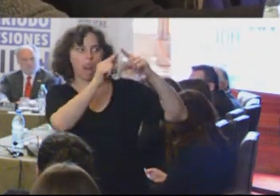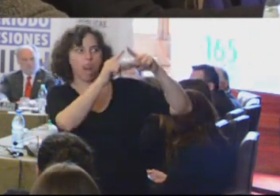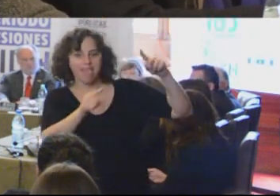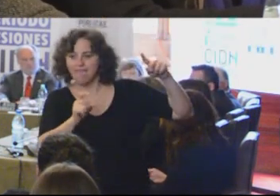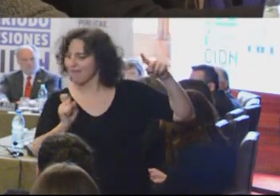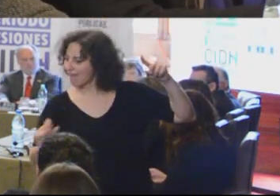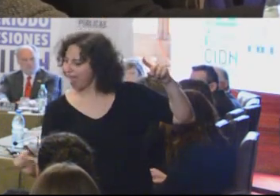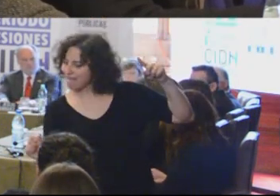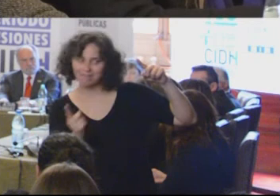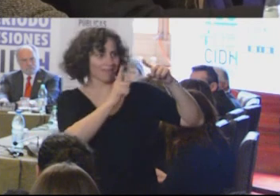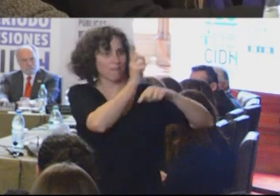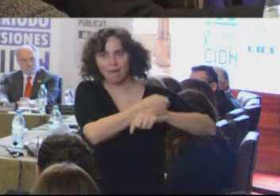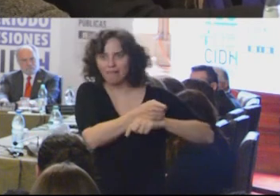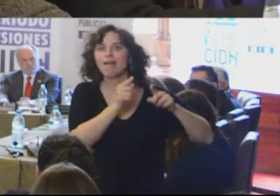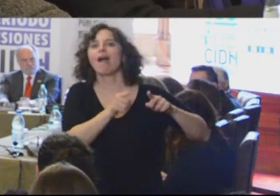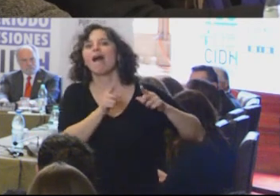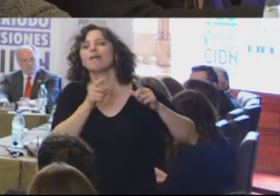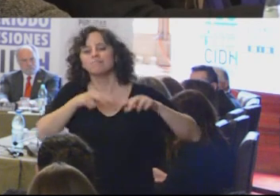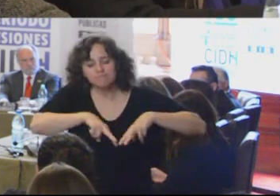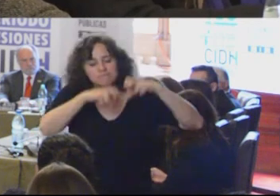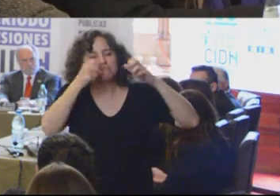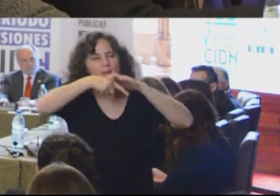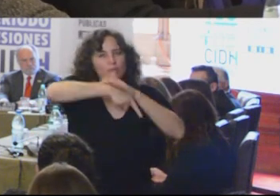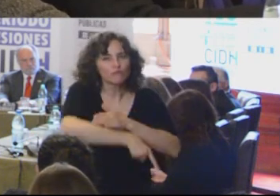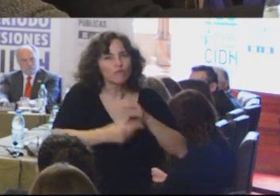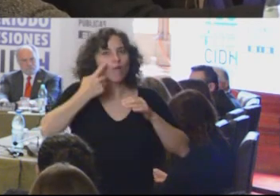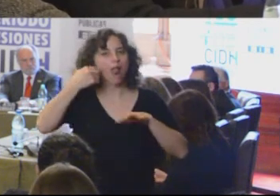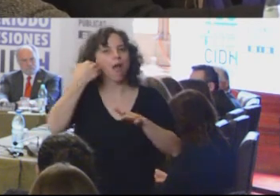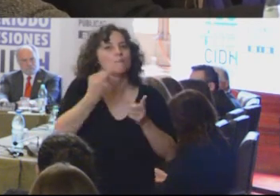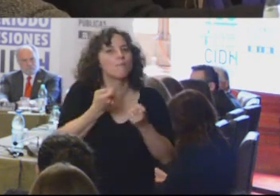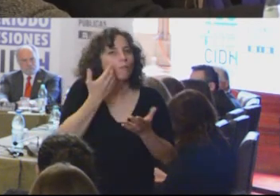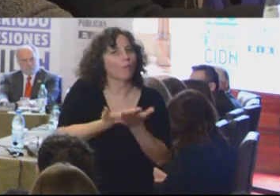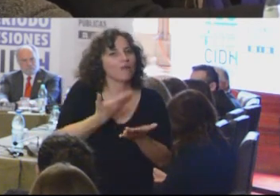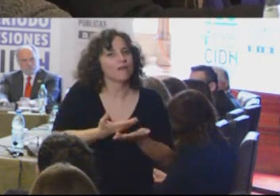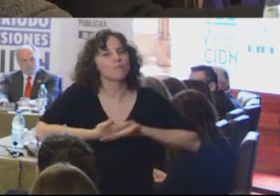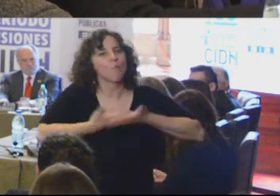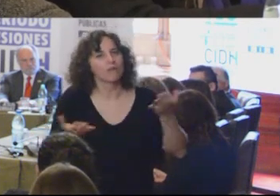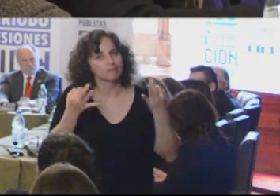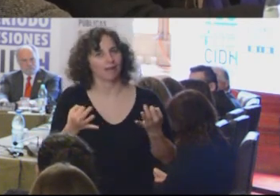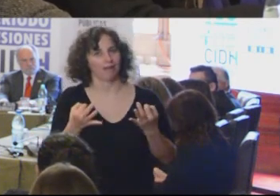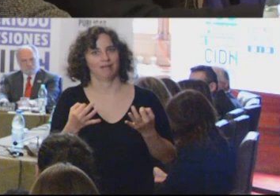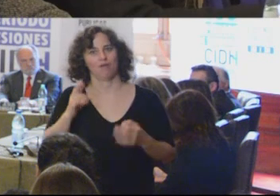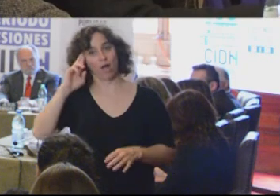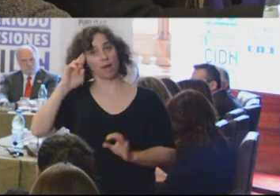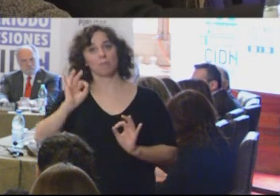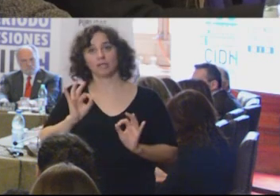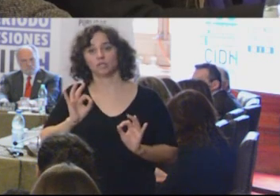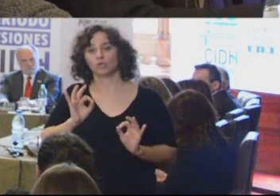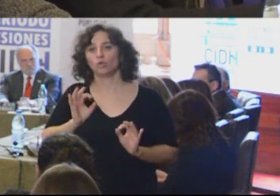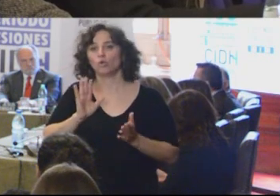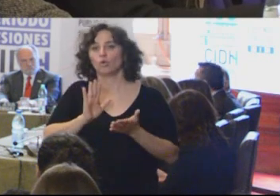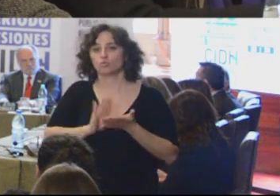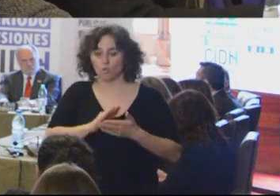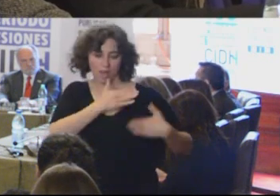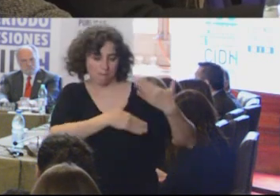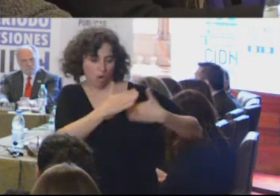labor más ardua y a profundidad y siempre que las pruebas así lo revelen con respeto obviamente al debido